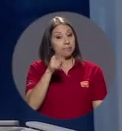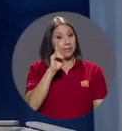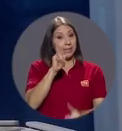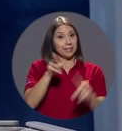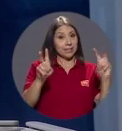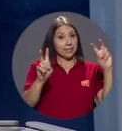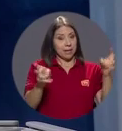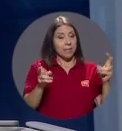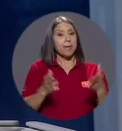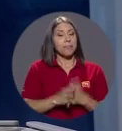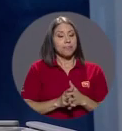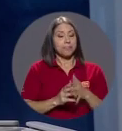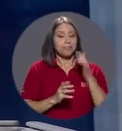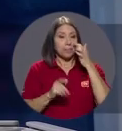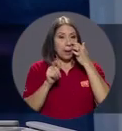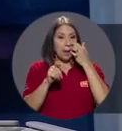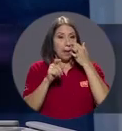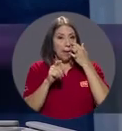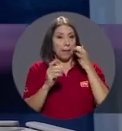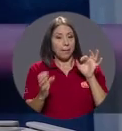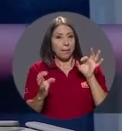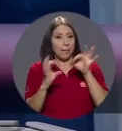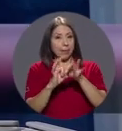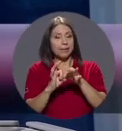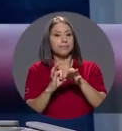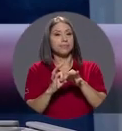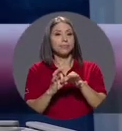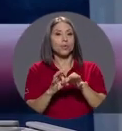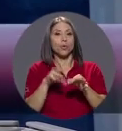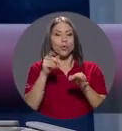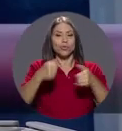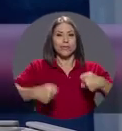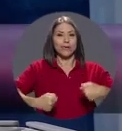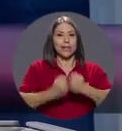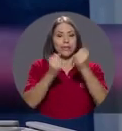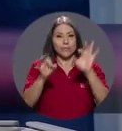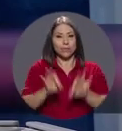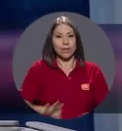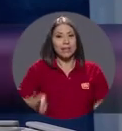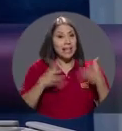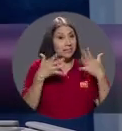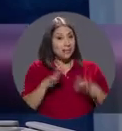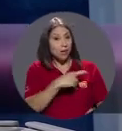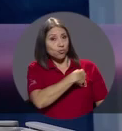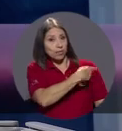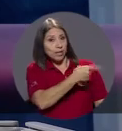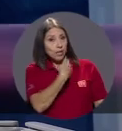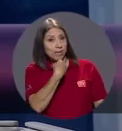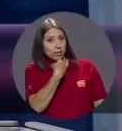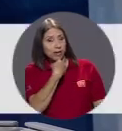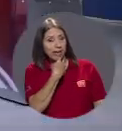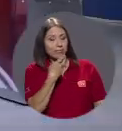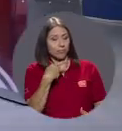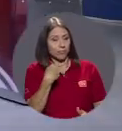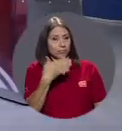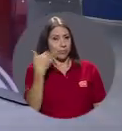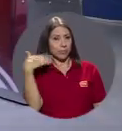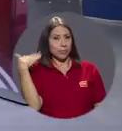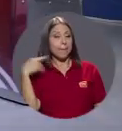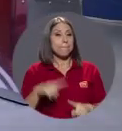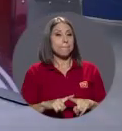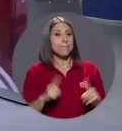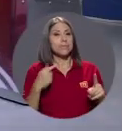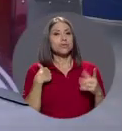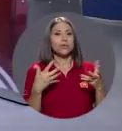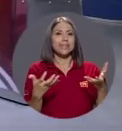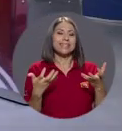En seguimiento de este tema, quisiera retomar en este punto un reto fundamental, usted ya lo ha mencionado a lo largo del programa,